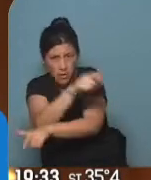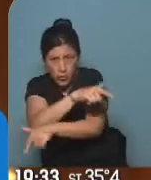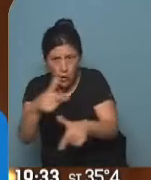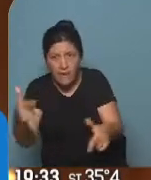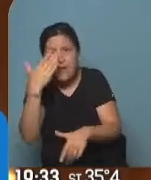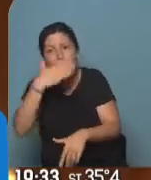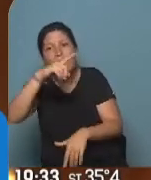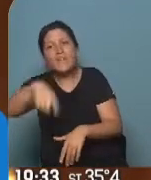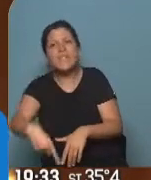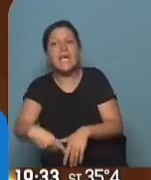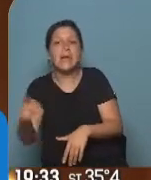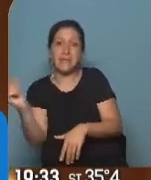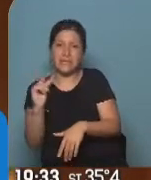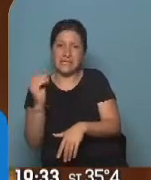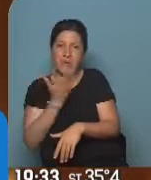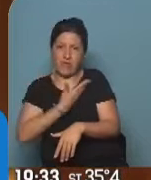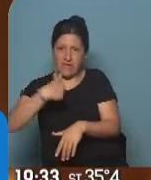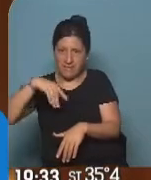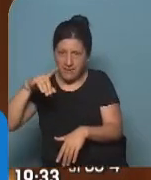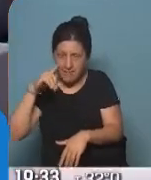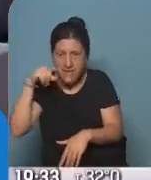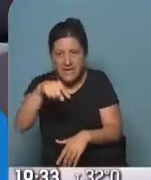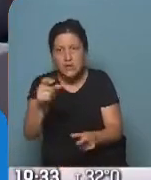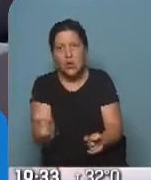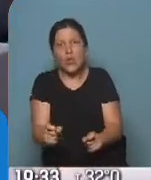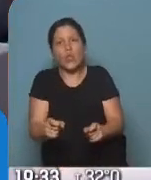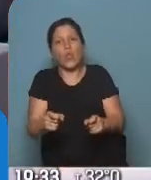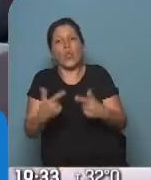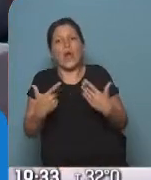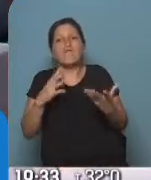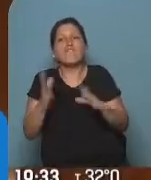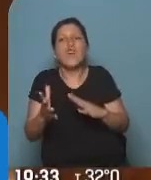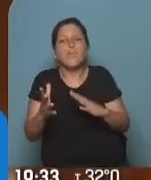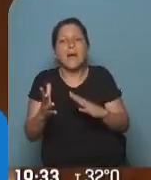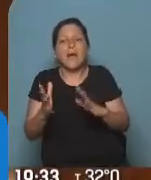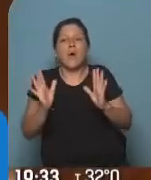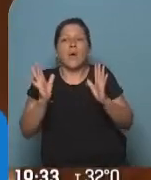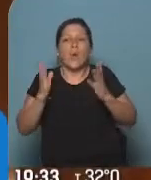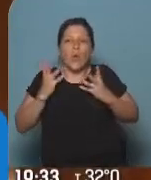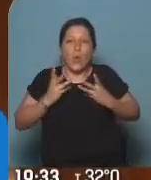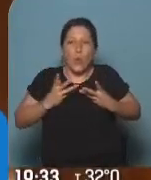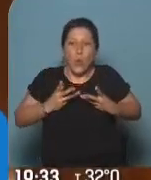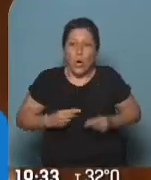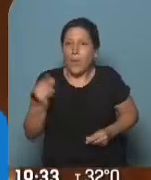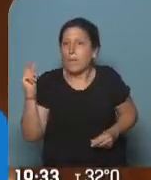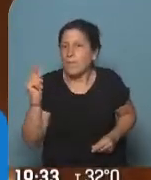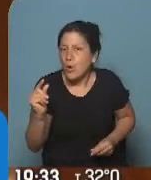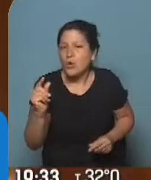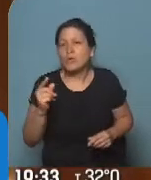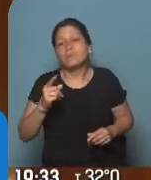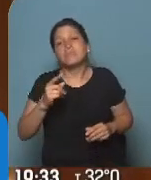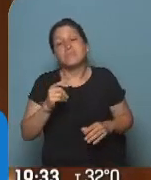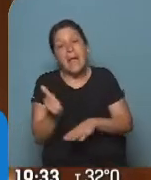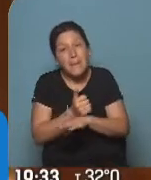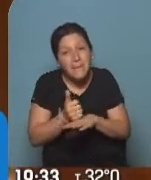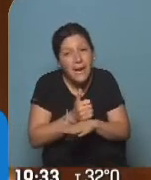lo del fondo. Eso te da una cierta... un cierto colchón, digamos, de estabilidad. Pero uno esperaría para los próximos días, si el